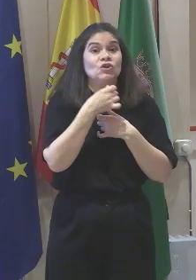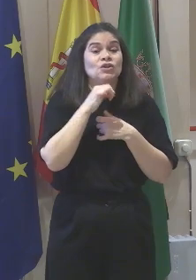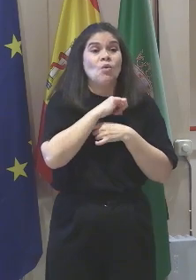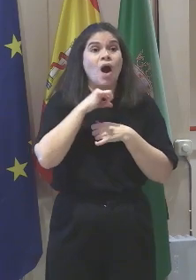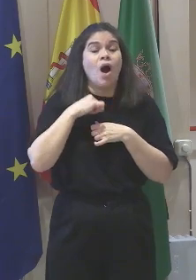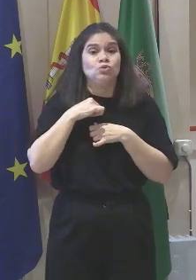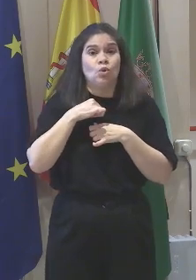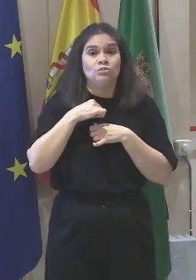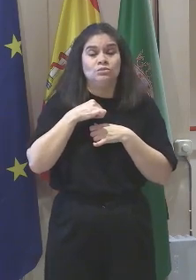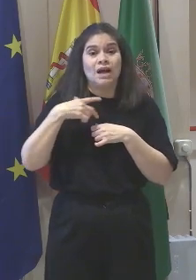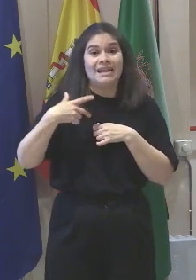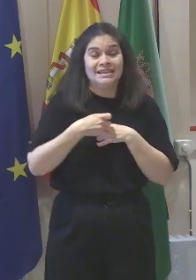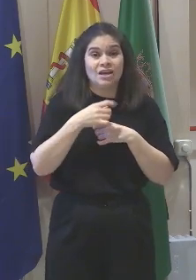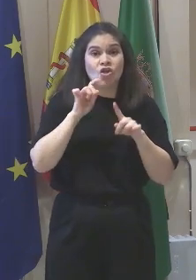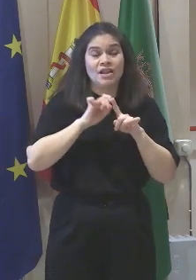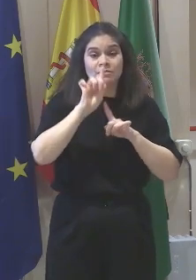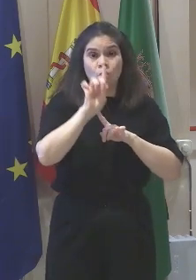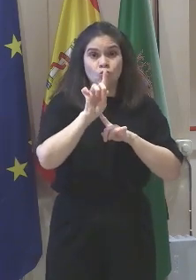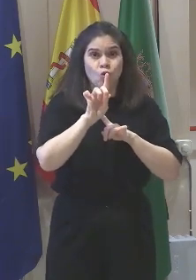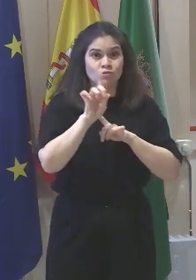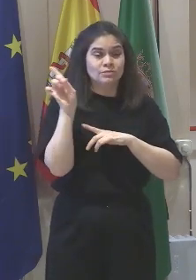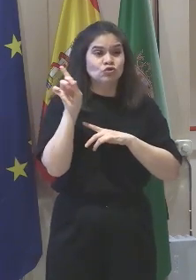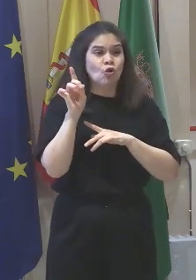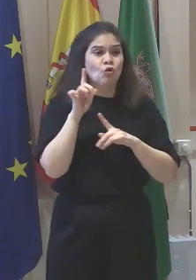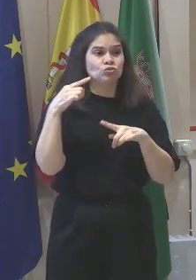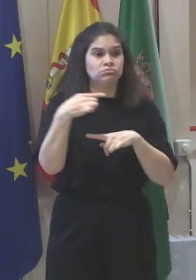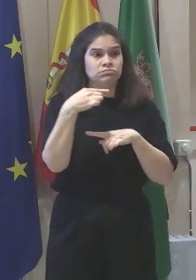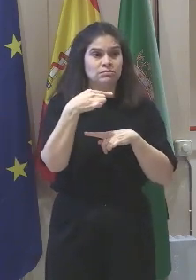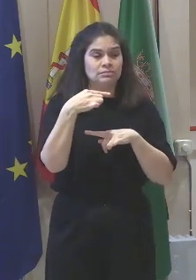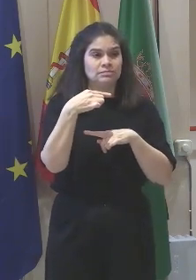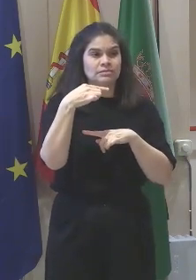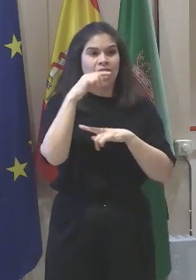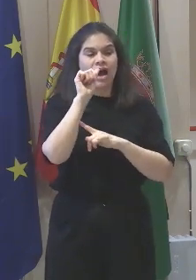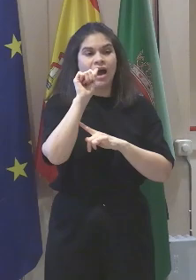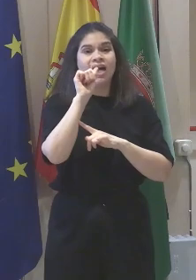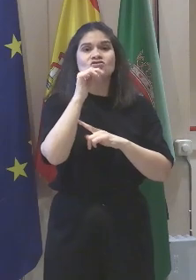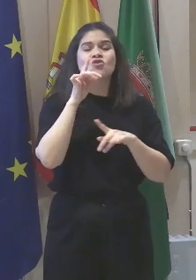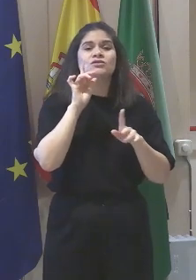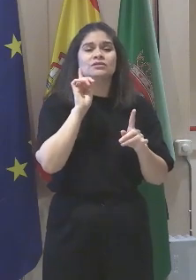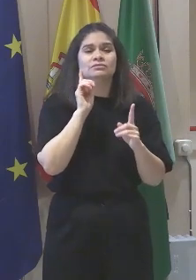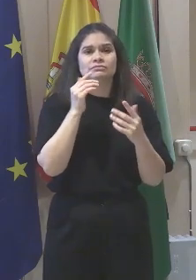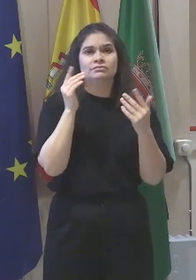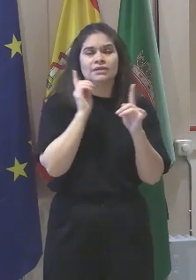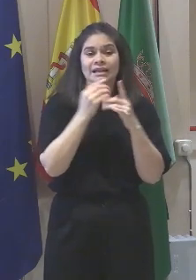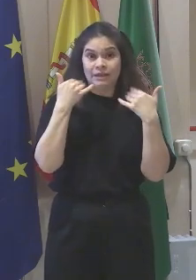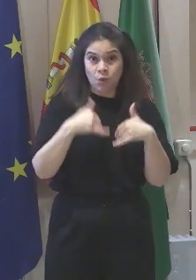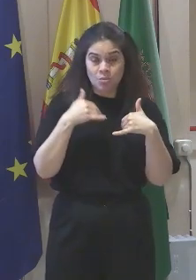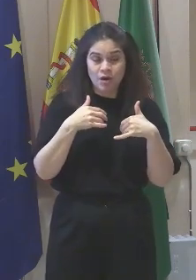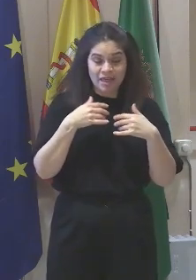diabetes tipo 1. Los anti-GAT son los anticuerpos que se encuentran más frecuentemente en las personas que desarrollan la